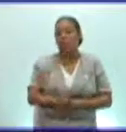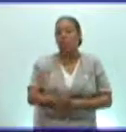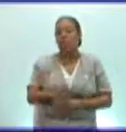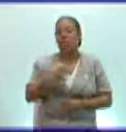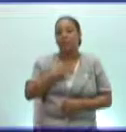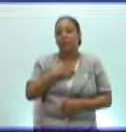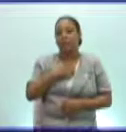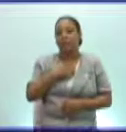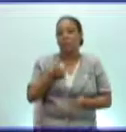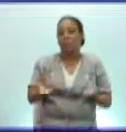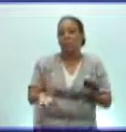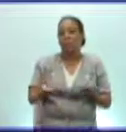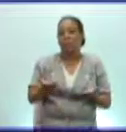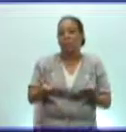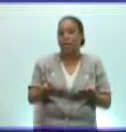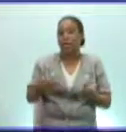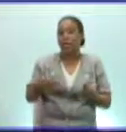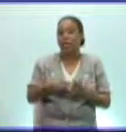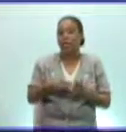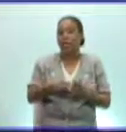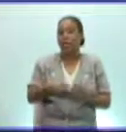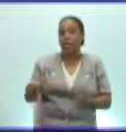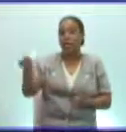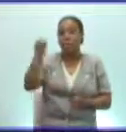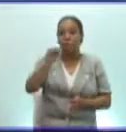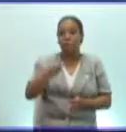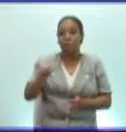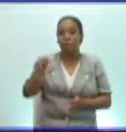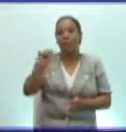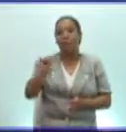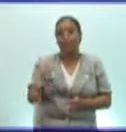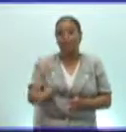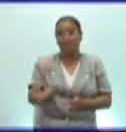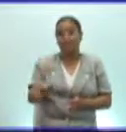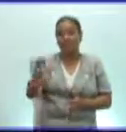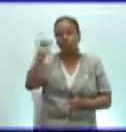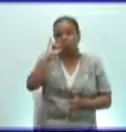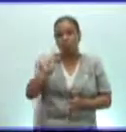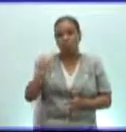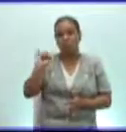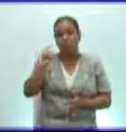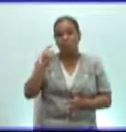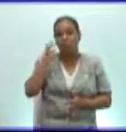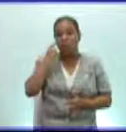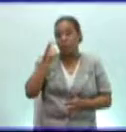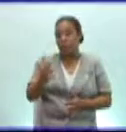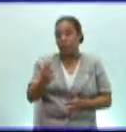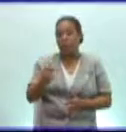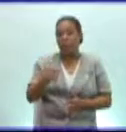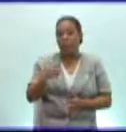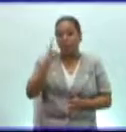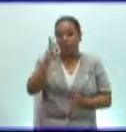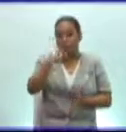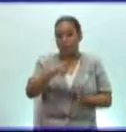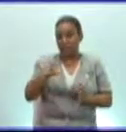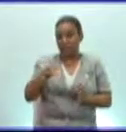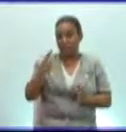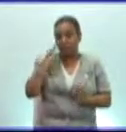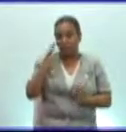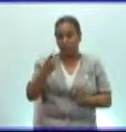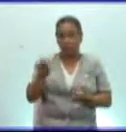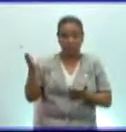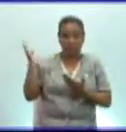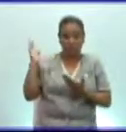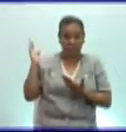equilibrio entre la molécula y sus iones. Pues bien, vamos a observar en esta gráfica que estamos observando